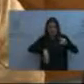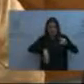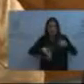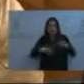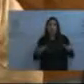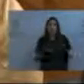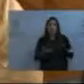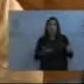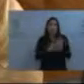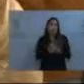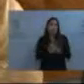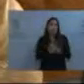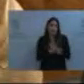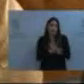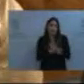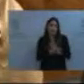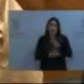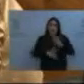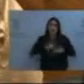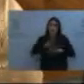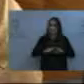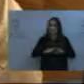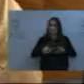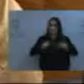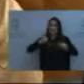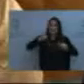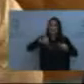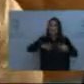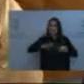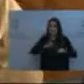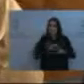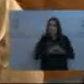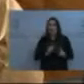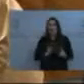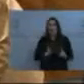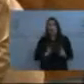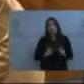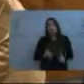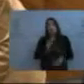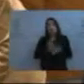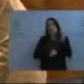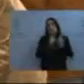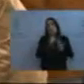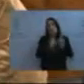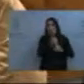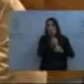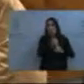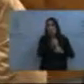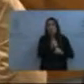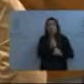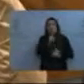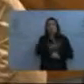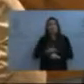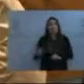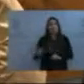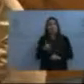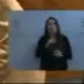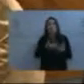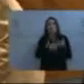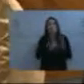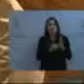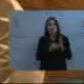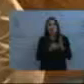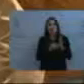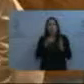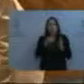que están dados los pasos para la obtención de la licencia y también aprobado el proyecto técnico y el